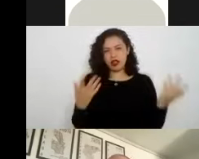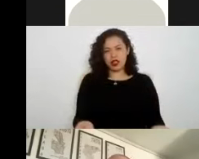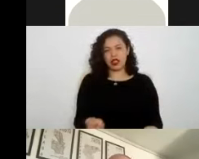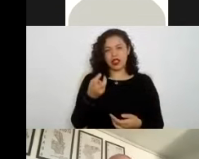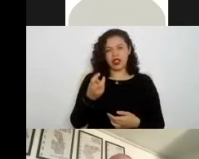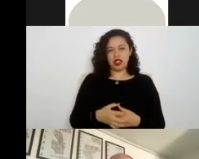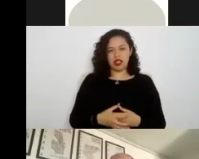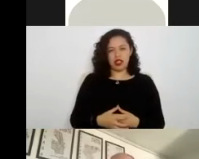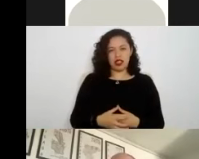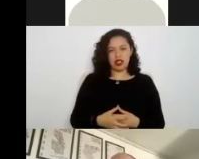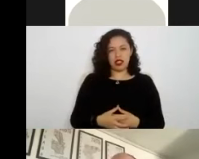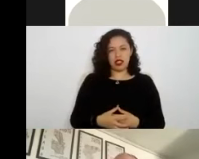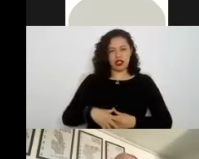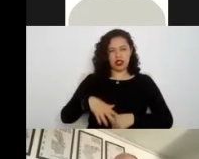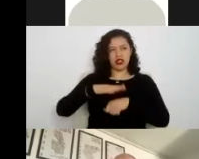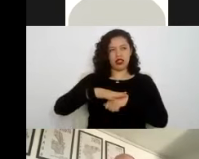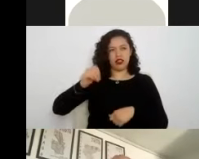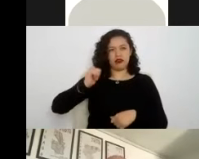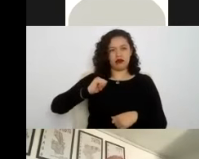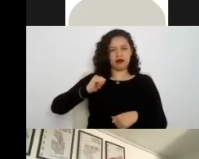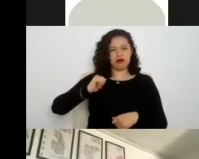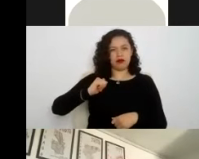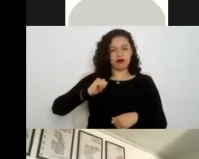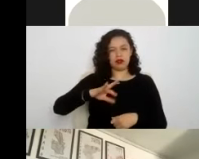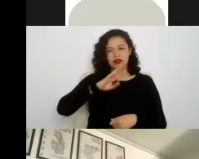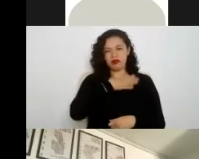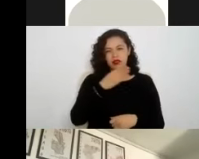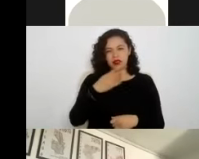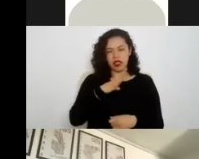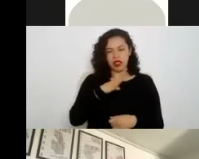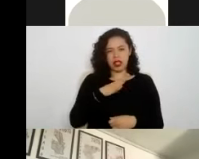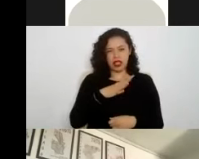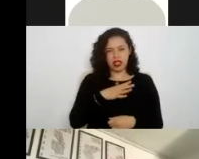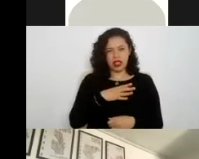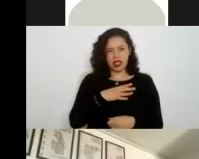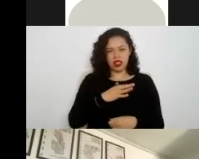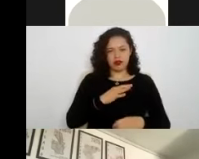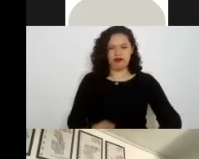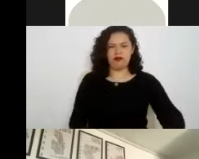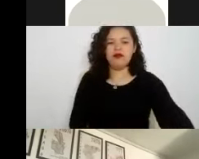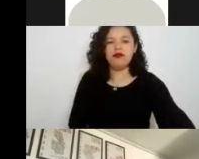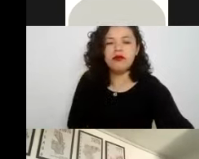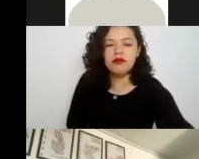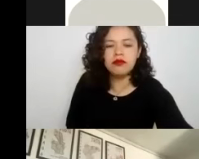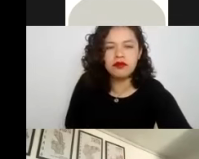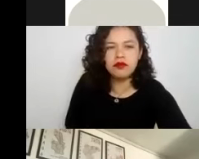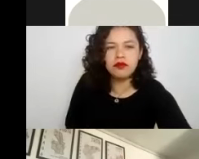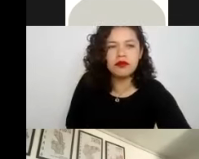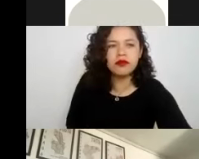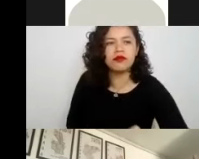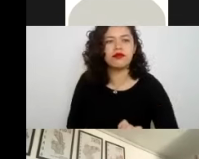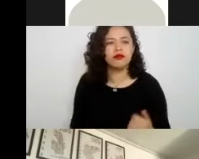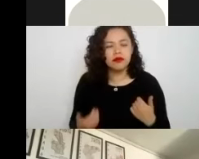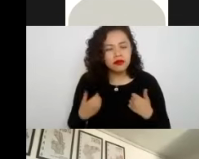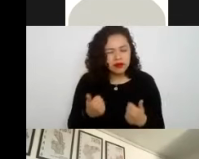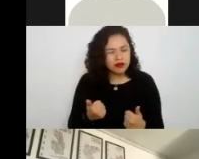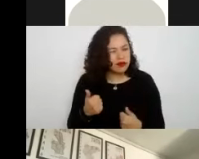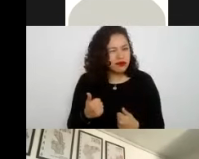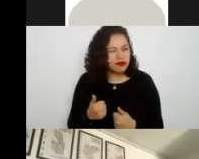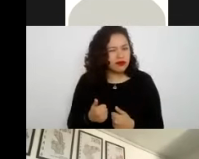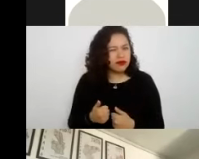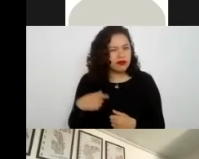está más cautivo a las personas. Incluso antes se decía, y cuando yo trabajaba en TV Azteca, que me empezó a tocar esta transformación digital, se decía de la